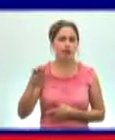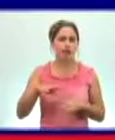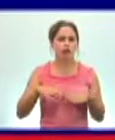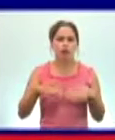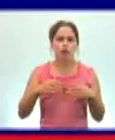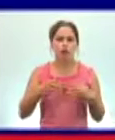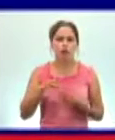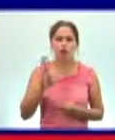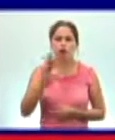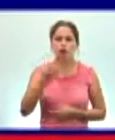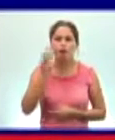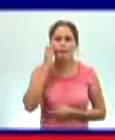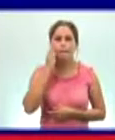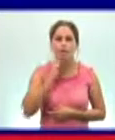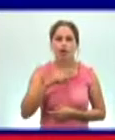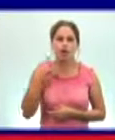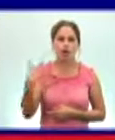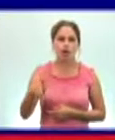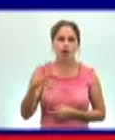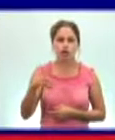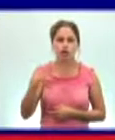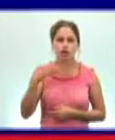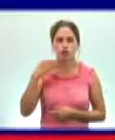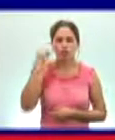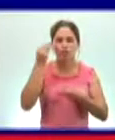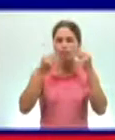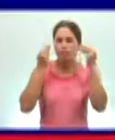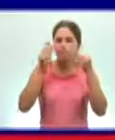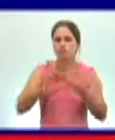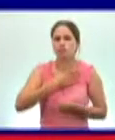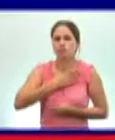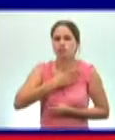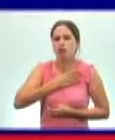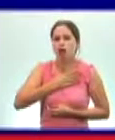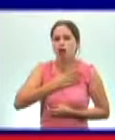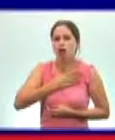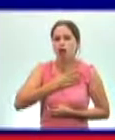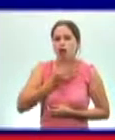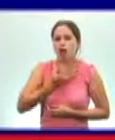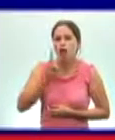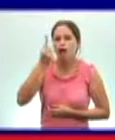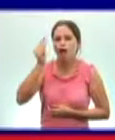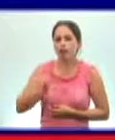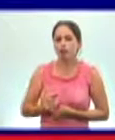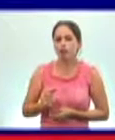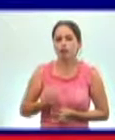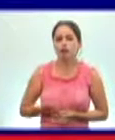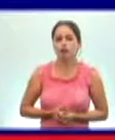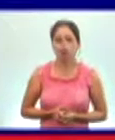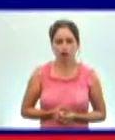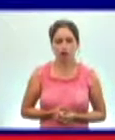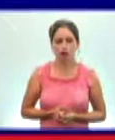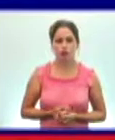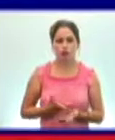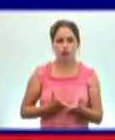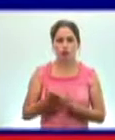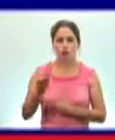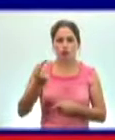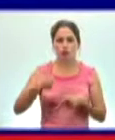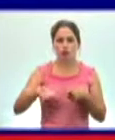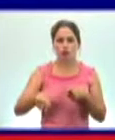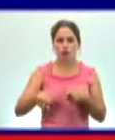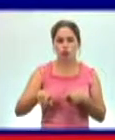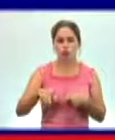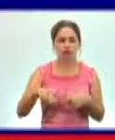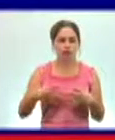el mero ejercicio del criterio, el ejercicio del criterio. Y continúa en otro momento, que ¿dónde estoy?